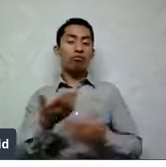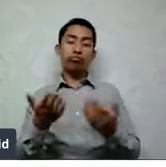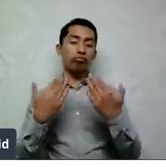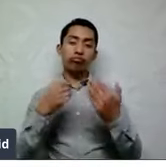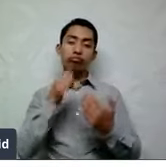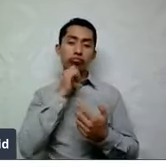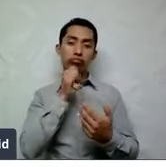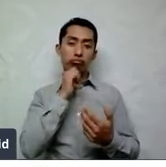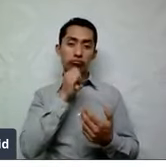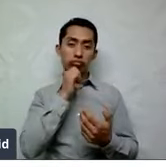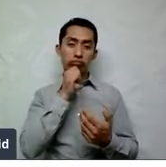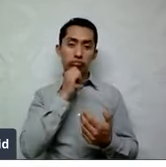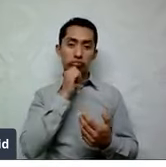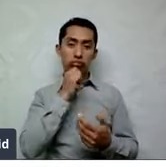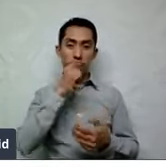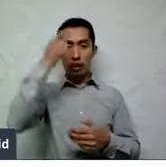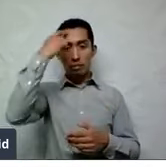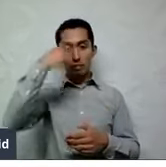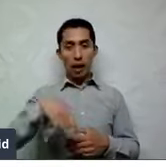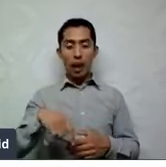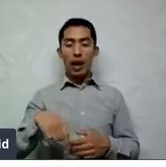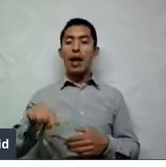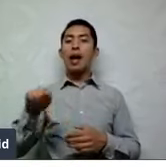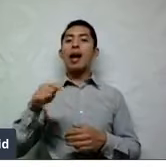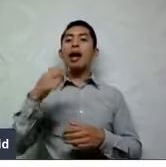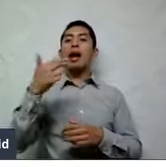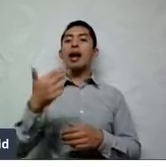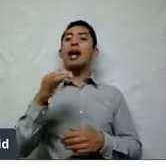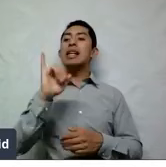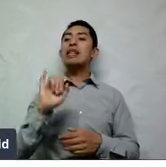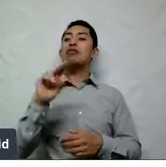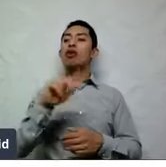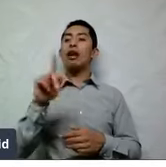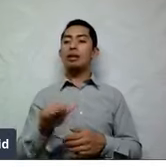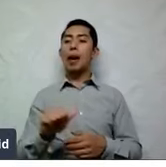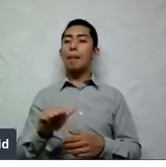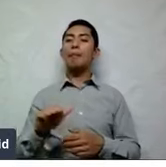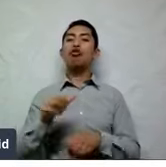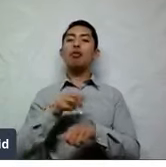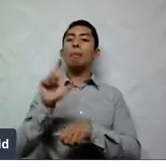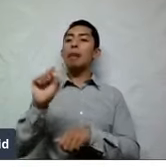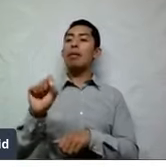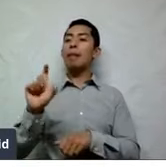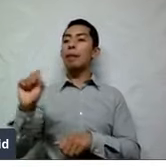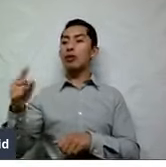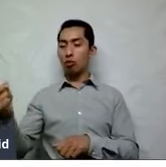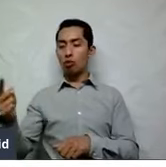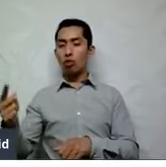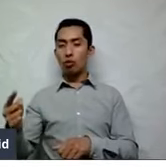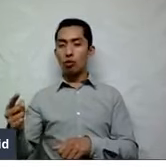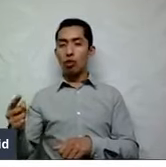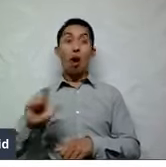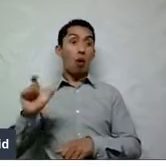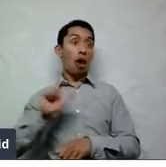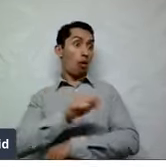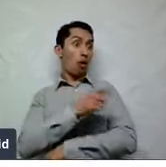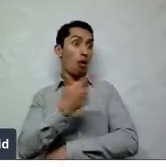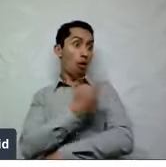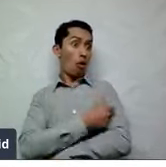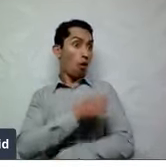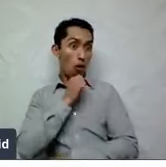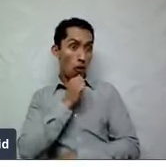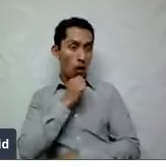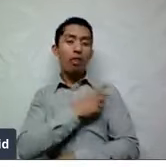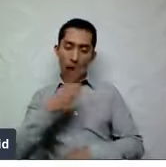vacuna para el 2021. O sea, si ahorita tenemos, los que no se hayan vacunado tienen que vacunarse. Los que